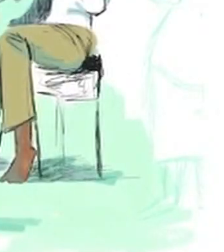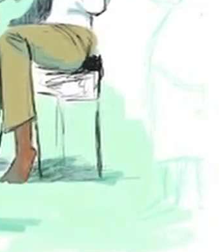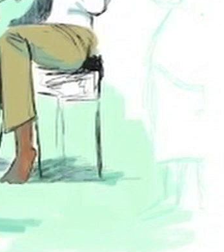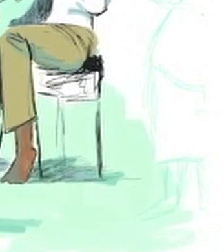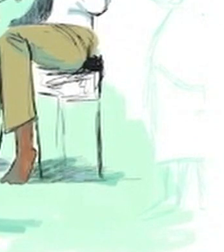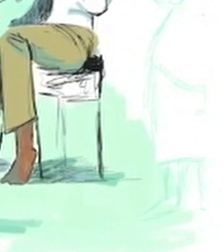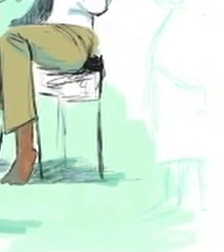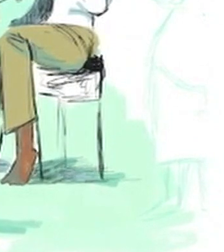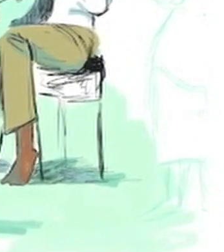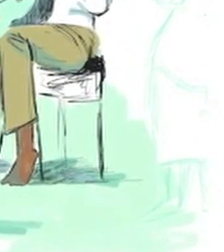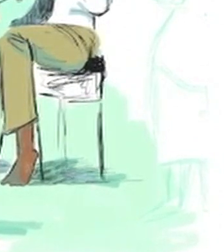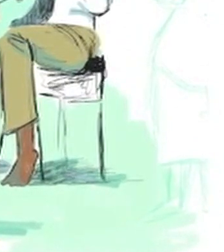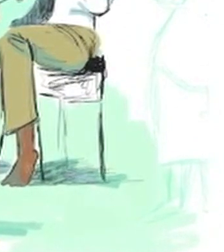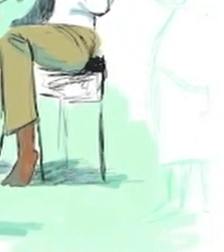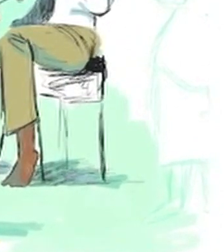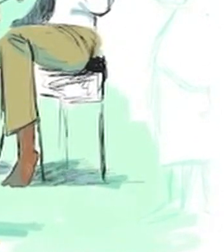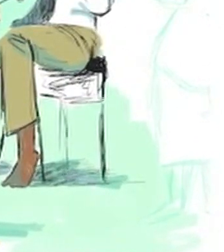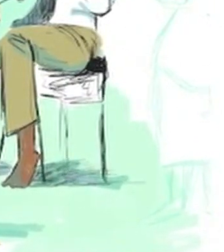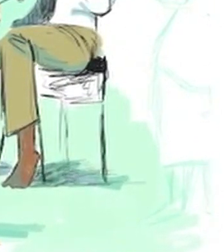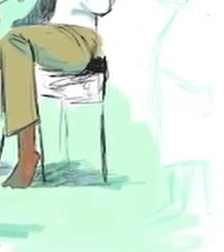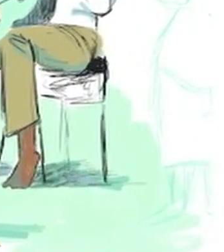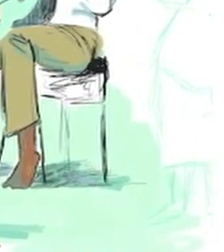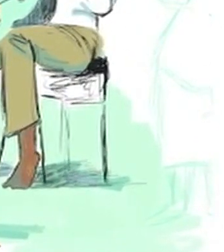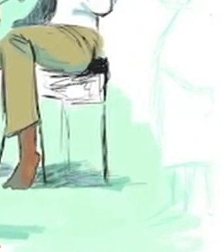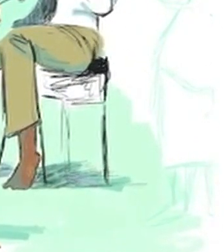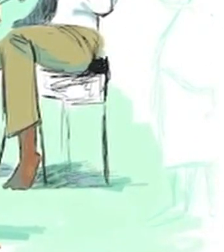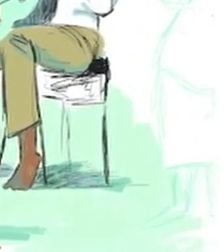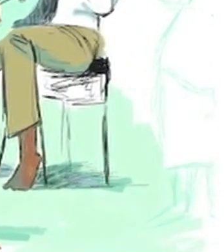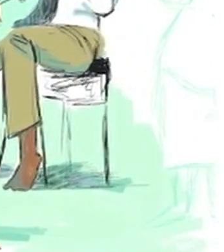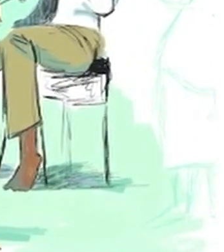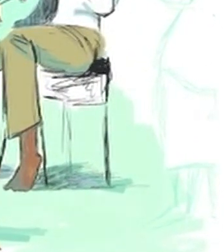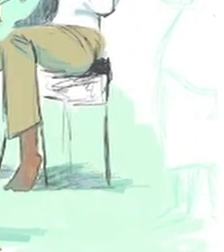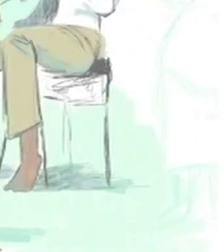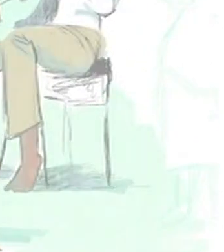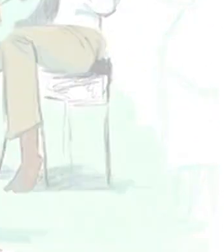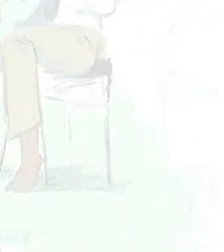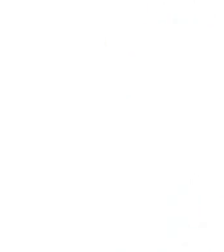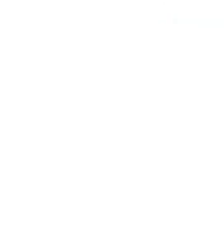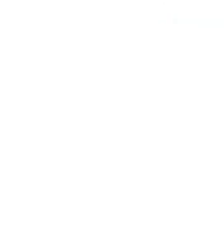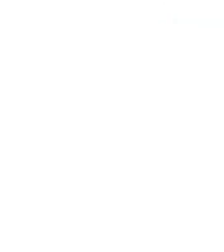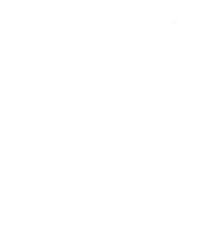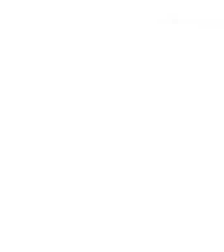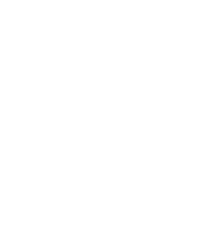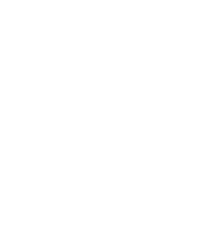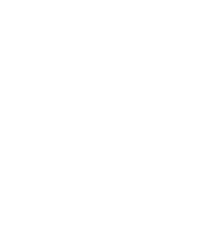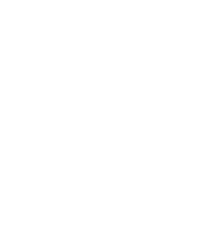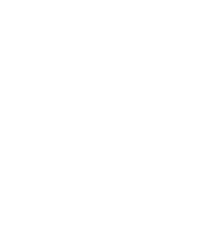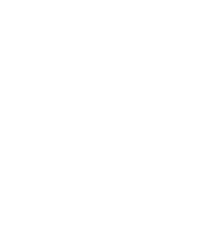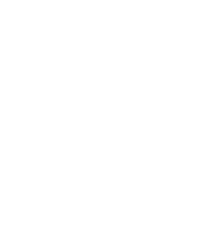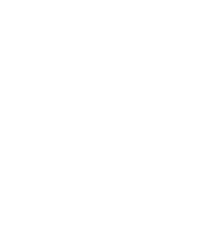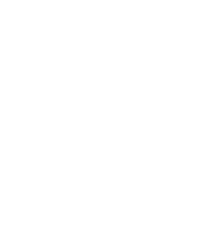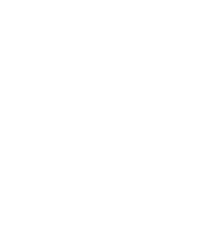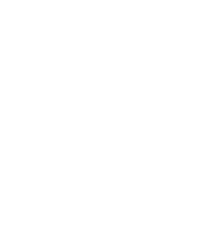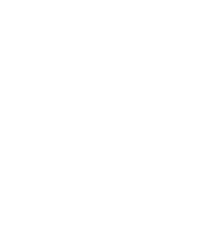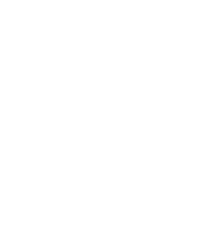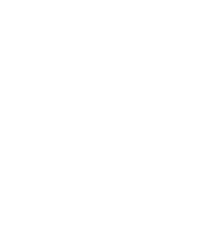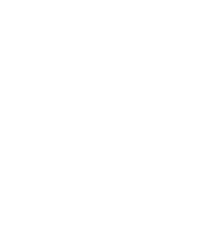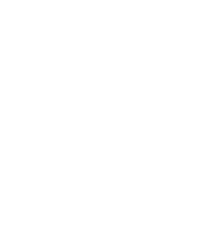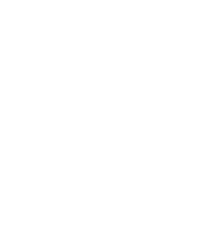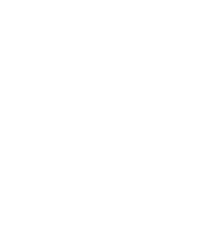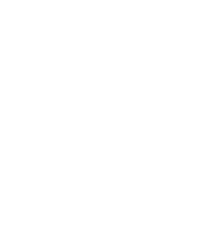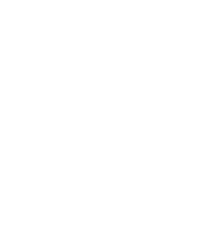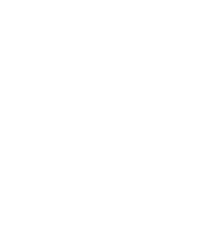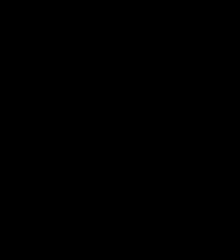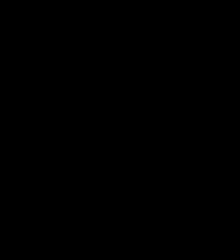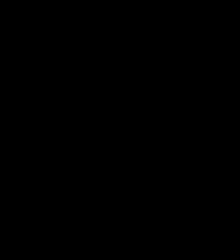de mayo a las 10 de la mañana y el 14 de mayo a las 10 de la noche. Te invita a la Dirección de Cultura del Ministerio de